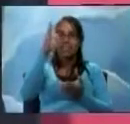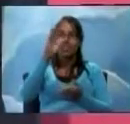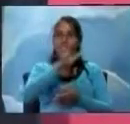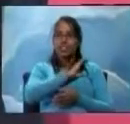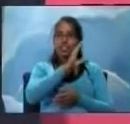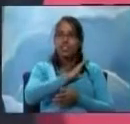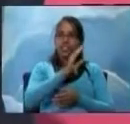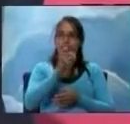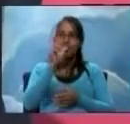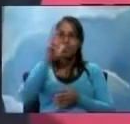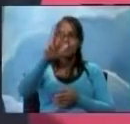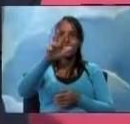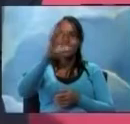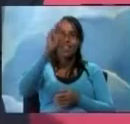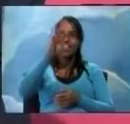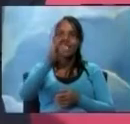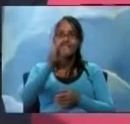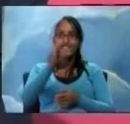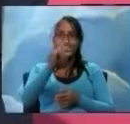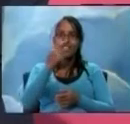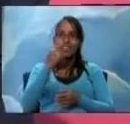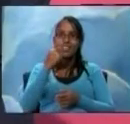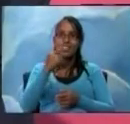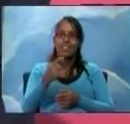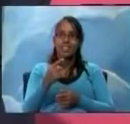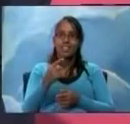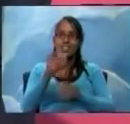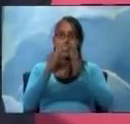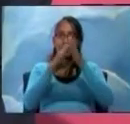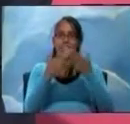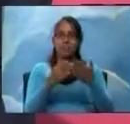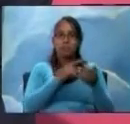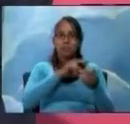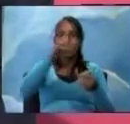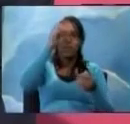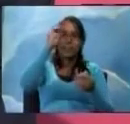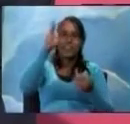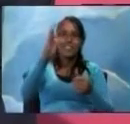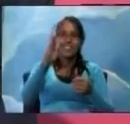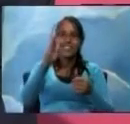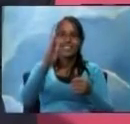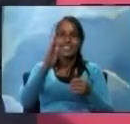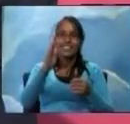Me corresponde 37, dice la palabra de Dios.